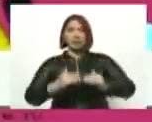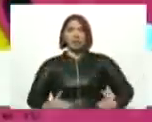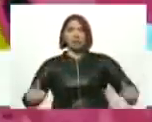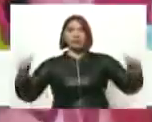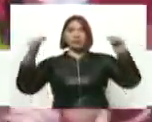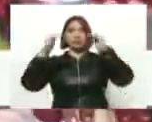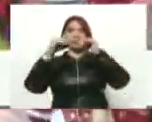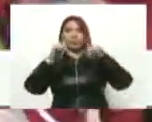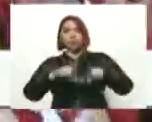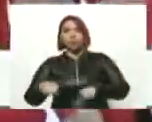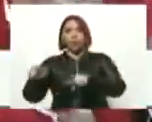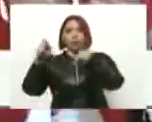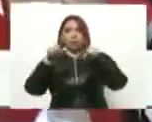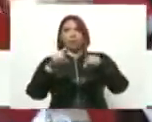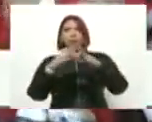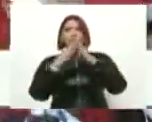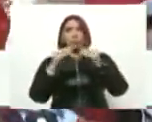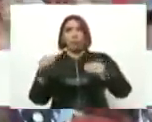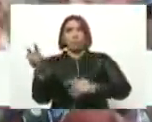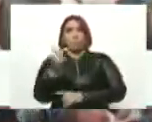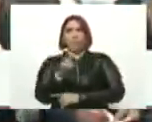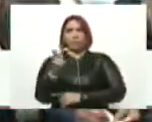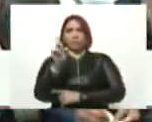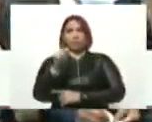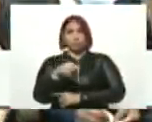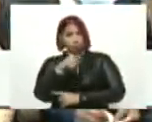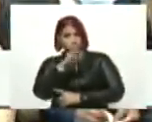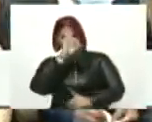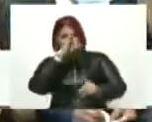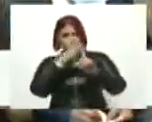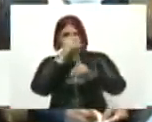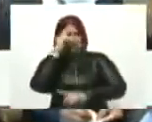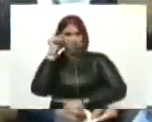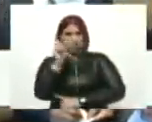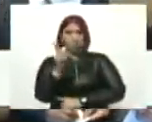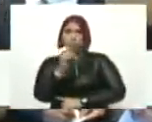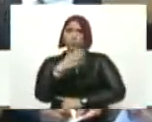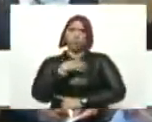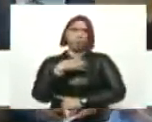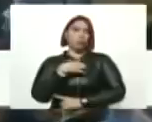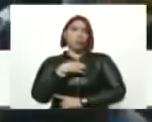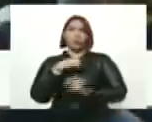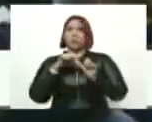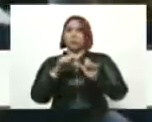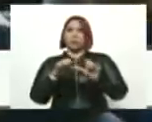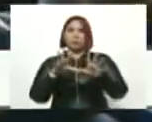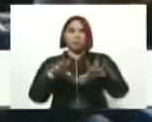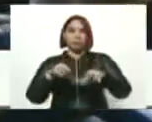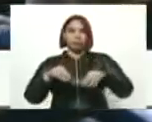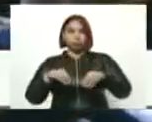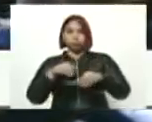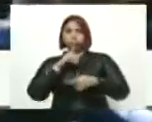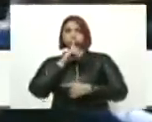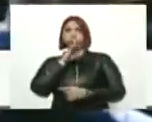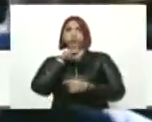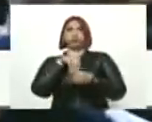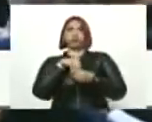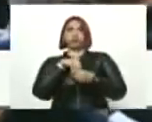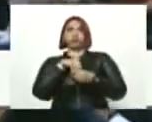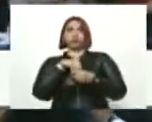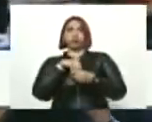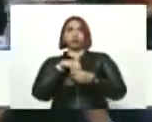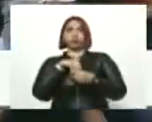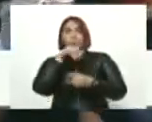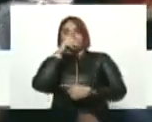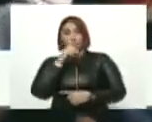todos los venezolanos y las venezolanas. Ahí es donde el partido no puede quedarse con los brazos cruzados, ¿vale? El